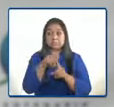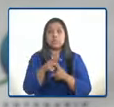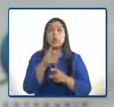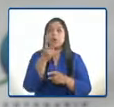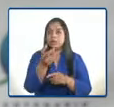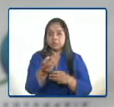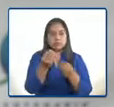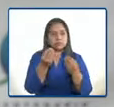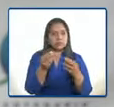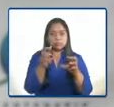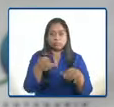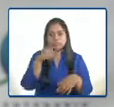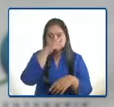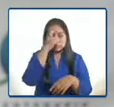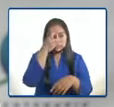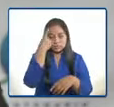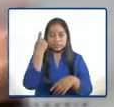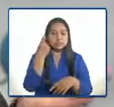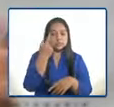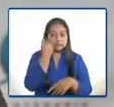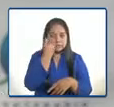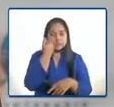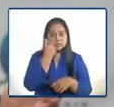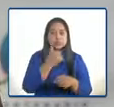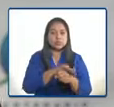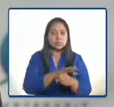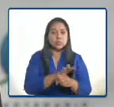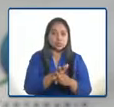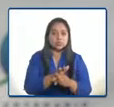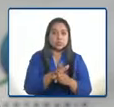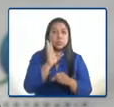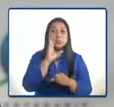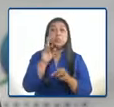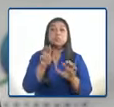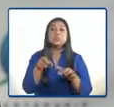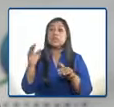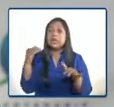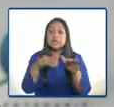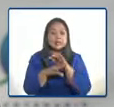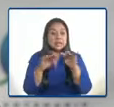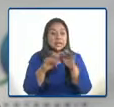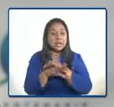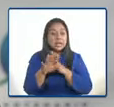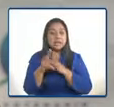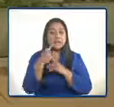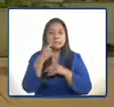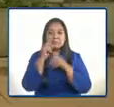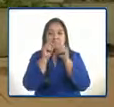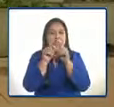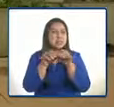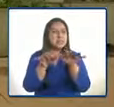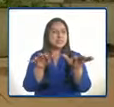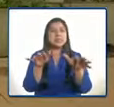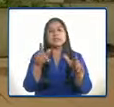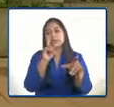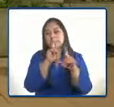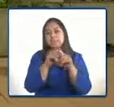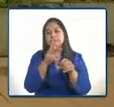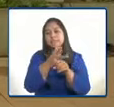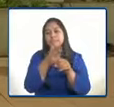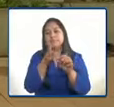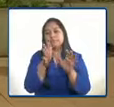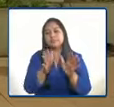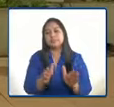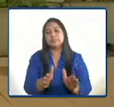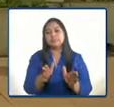muchos colaboradores nuestros por el tema de la gente que entra y, por supuesto, de los guatemaltecos que entran de